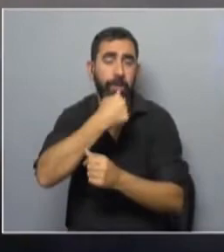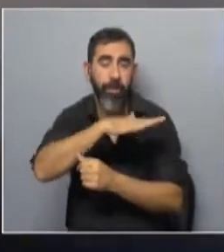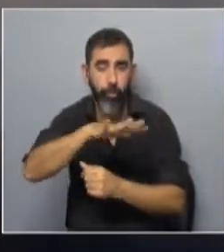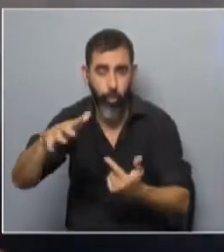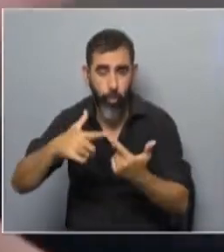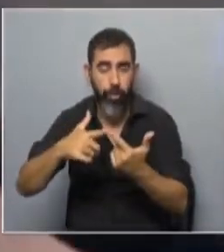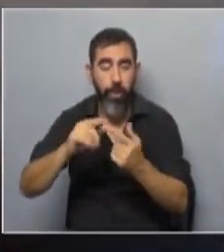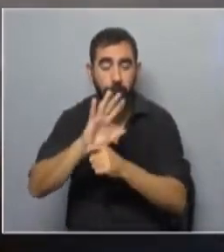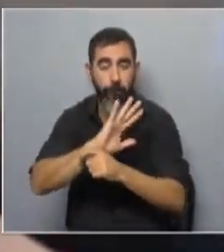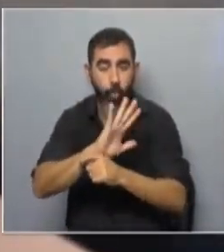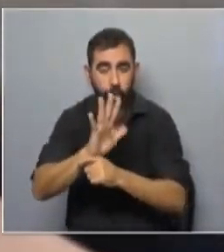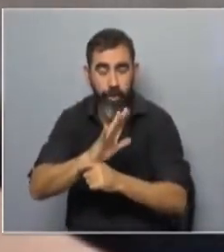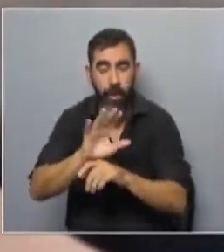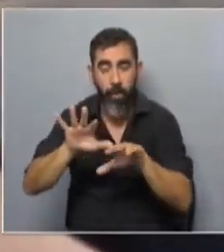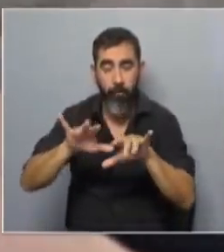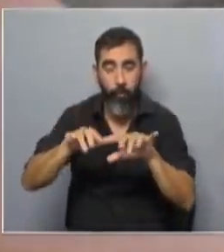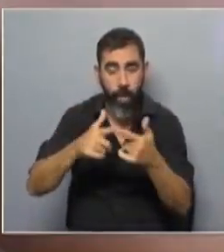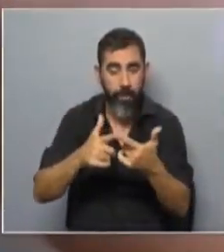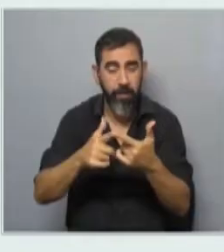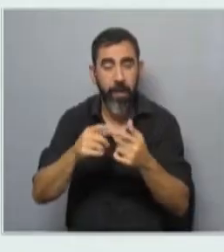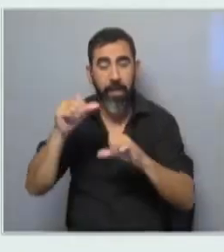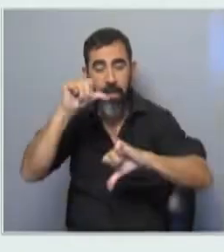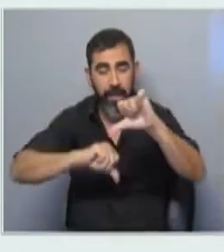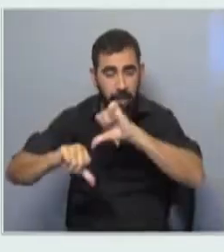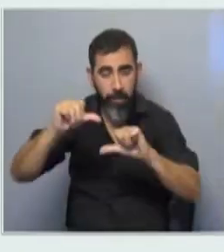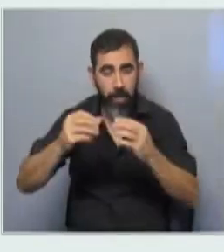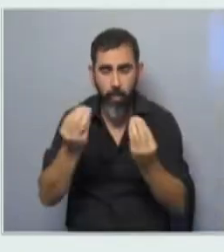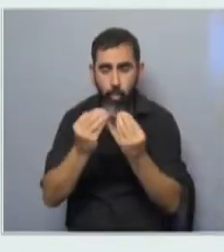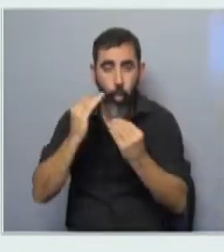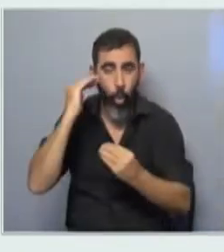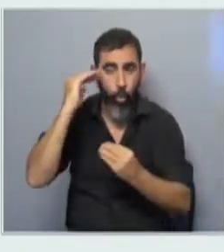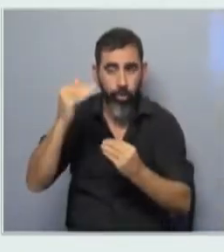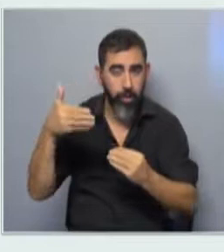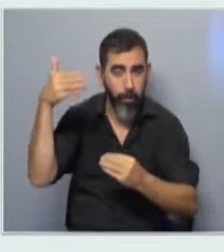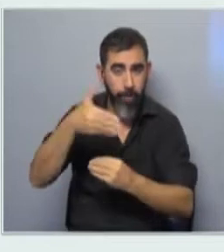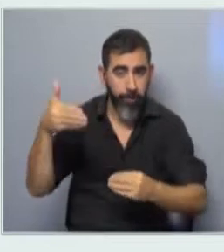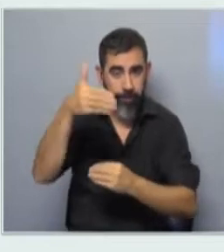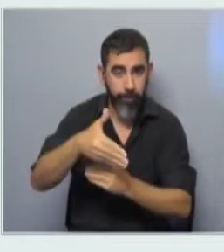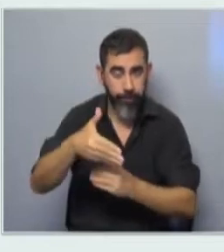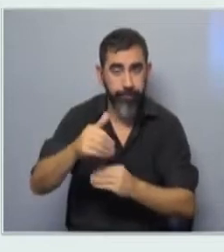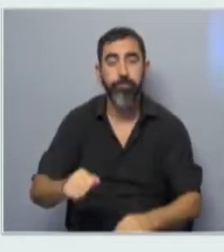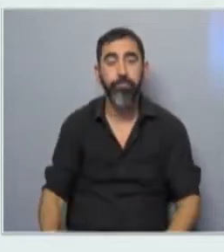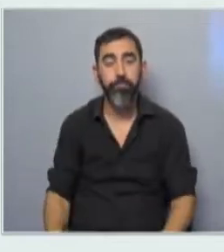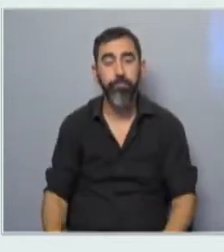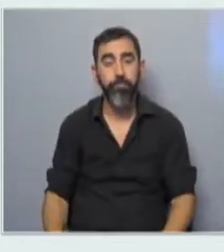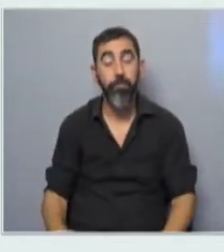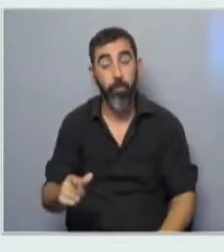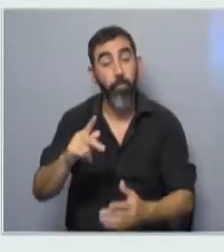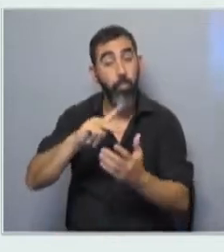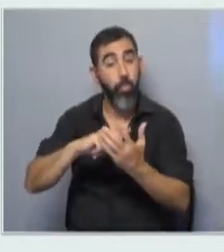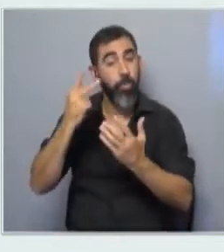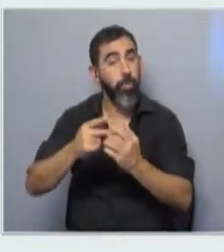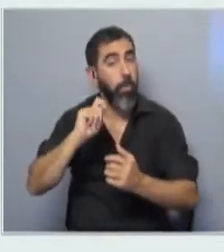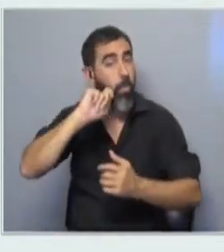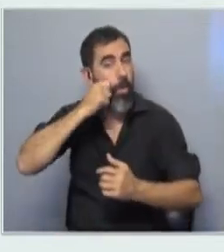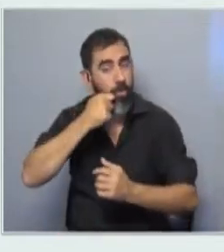desde biología, desde informática, desde química. Se involucraron muchos docentes de distintas asignaturas. Y terminó siendo un proyecto muy rico